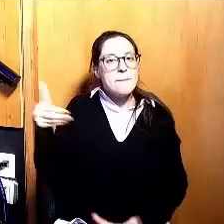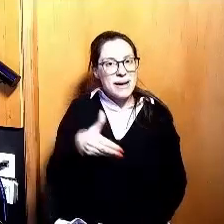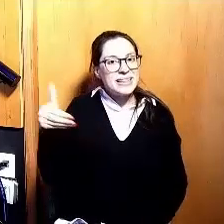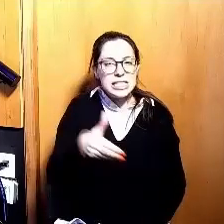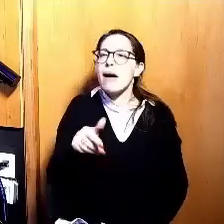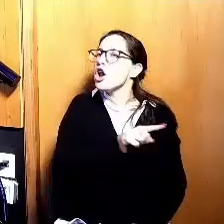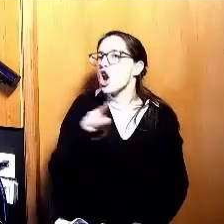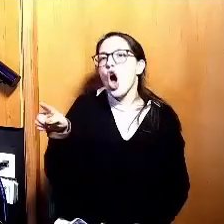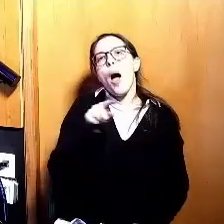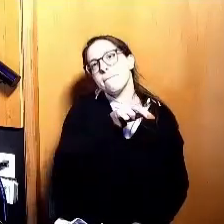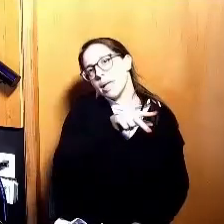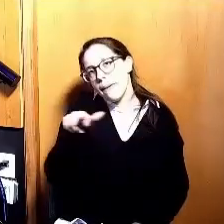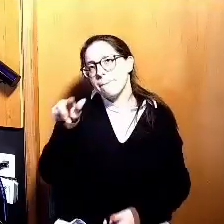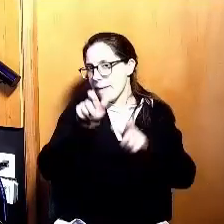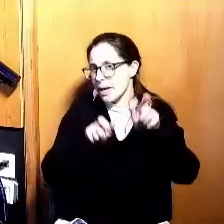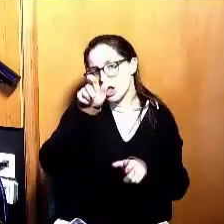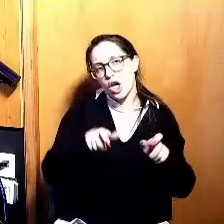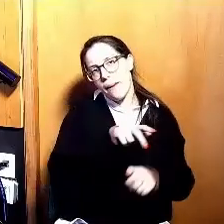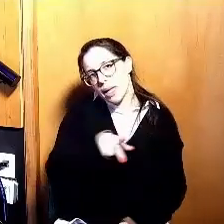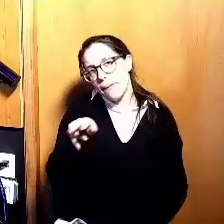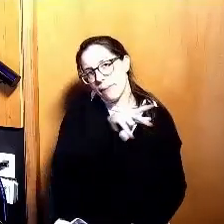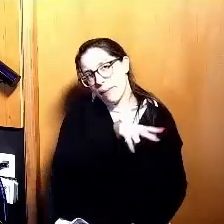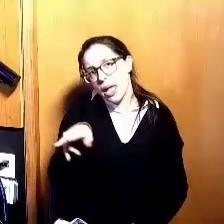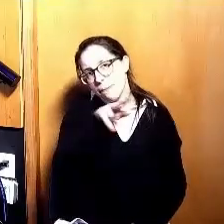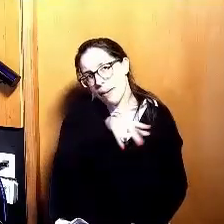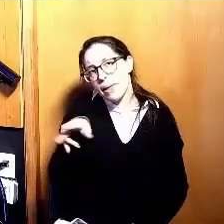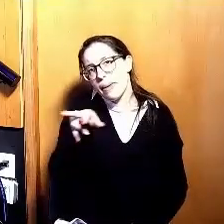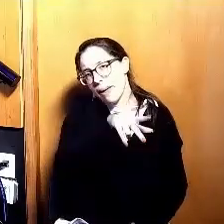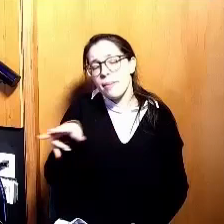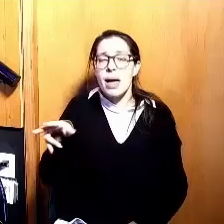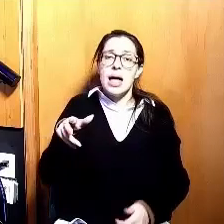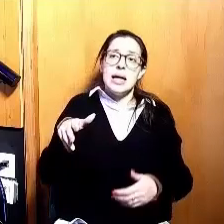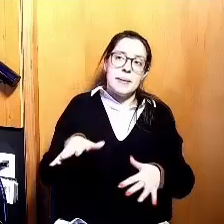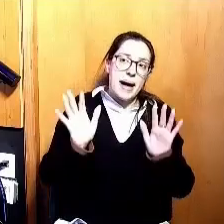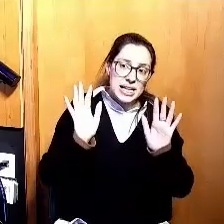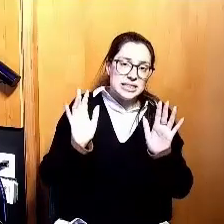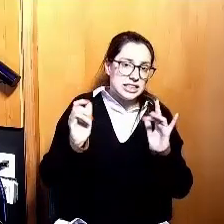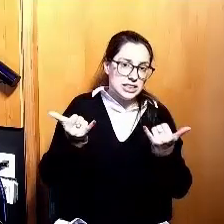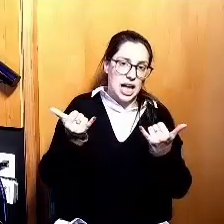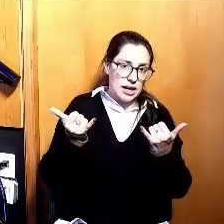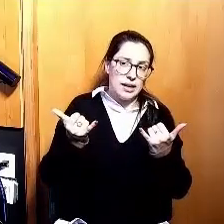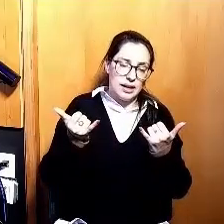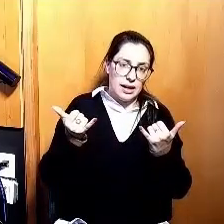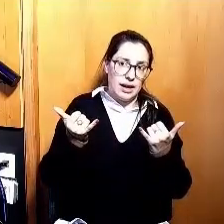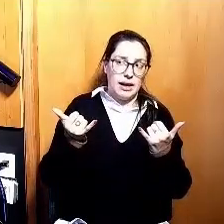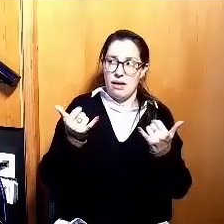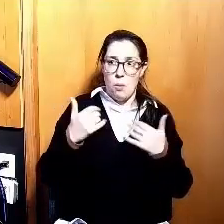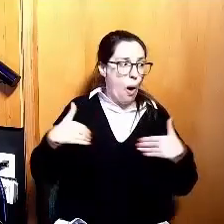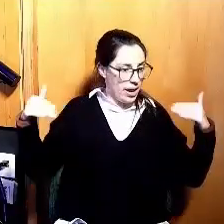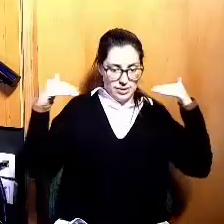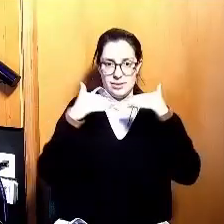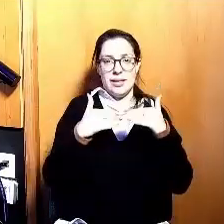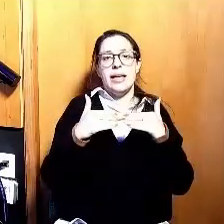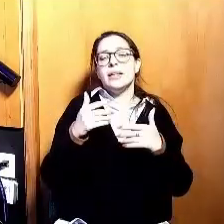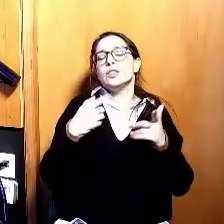las mismas personas de siempre, que al final del día también nos parecemos en ciertas medidas y contextos.